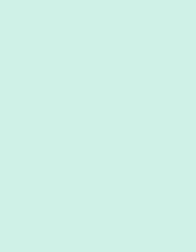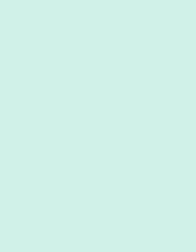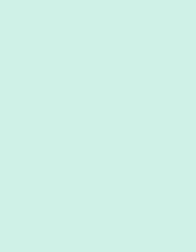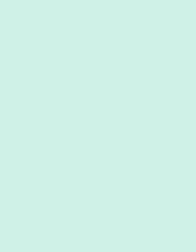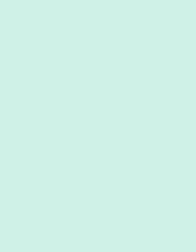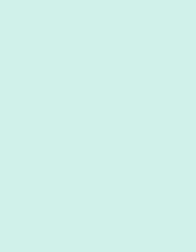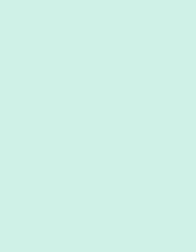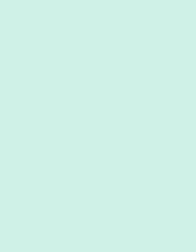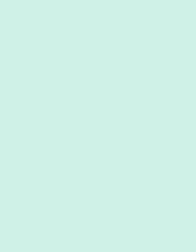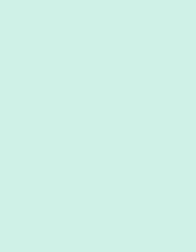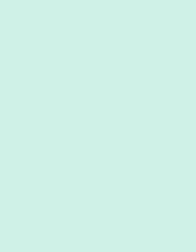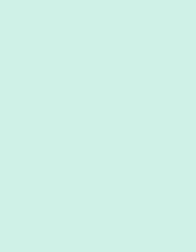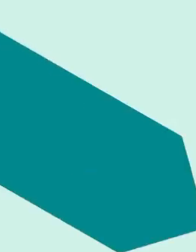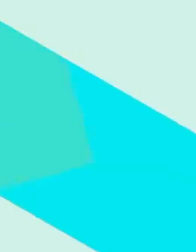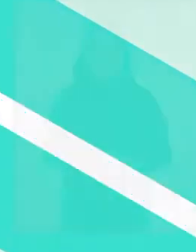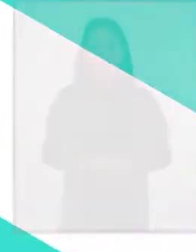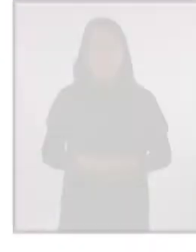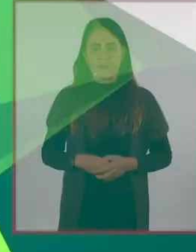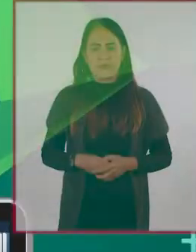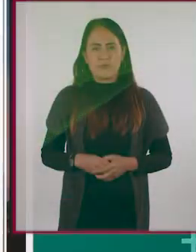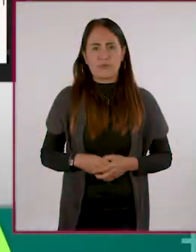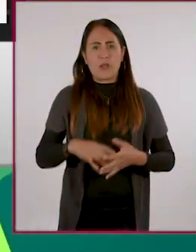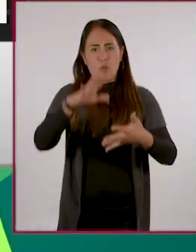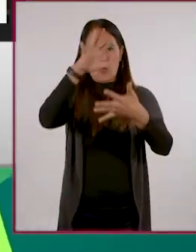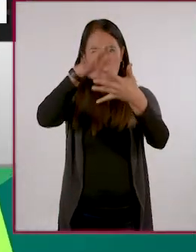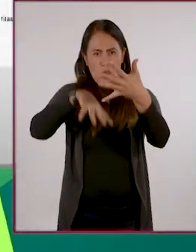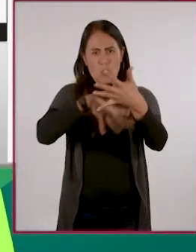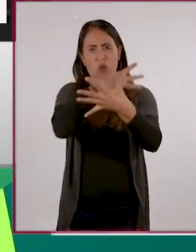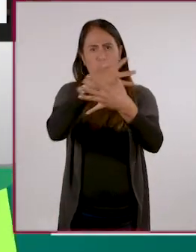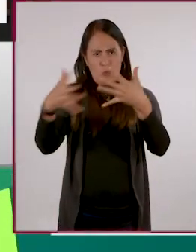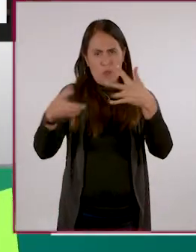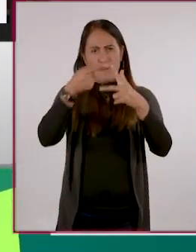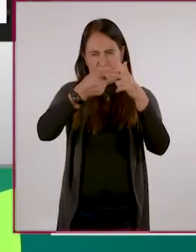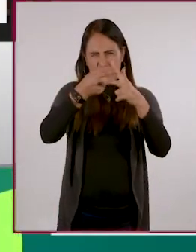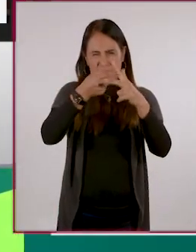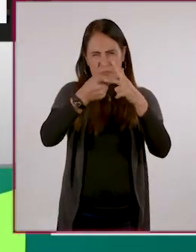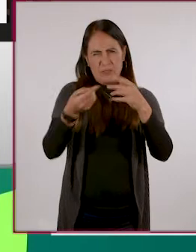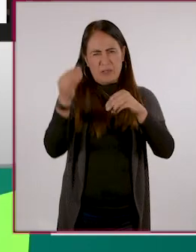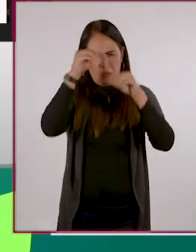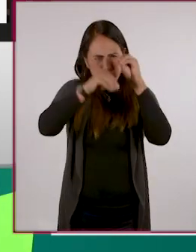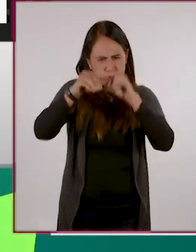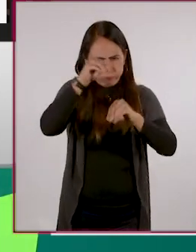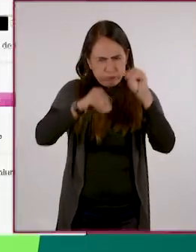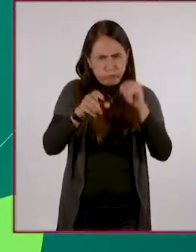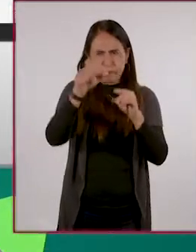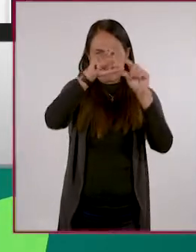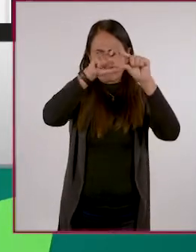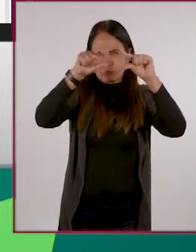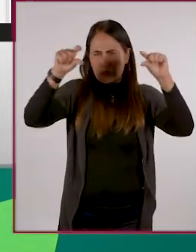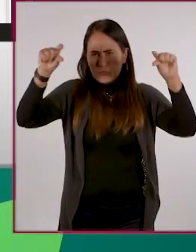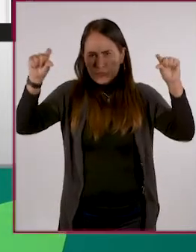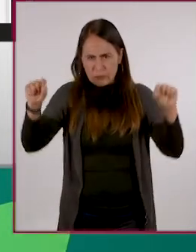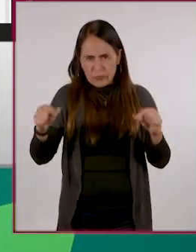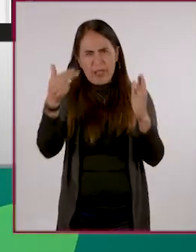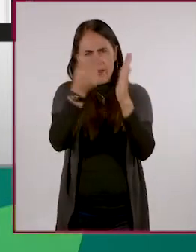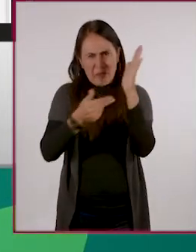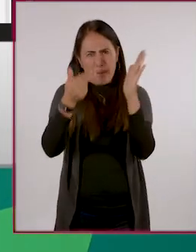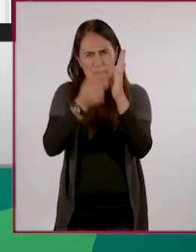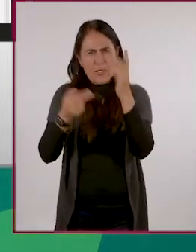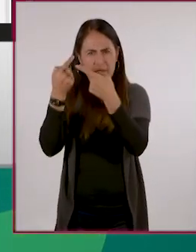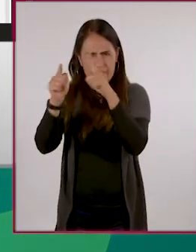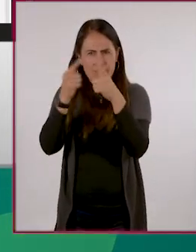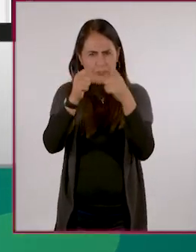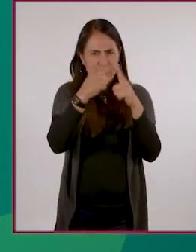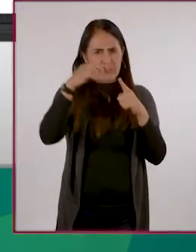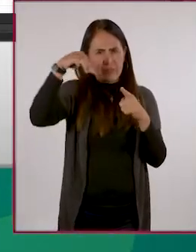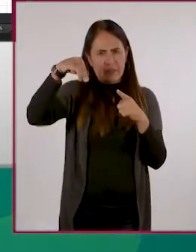Usos de hojas de cálculo. Las hojas de cálculo tienen otros elementos como la barra de herramientas que consiste en